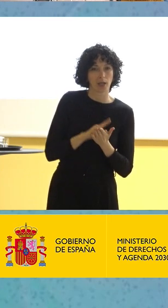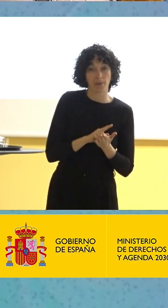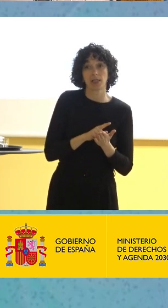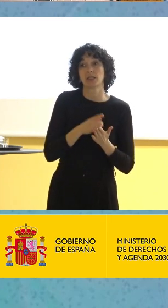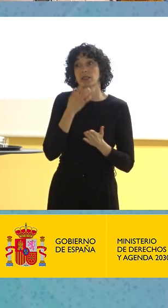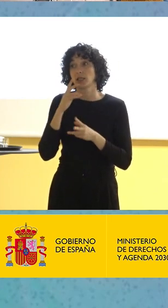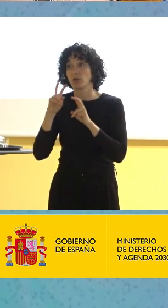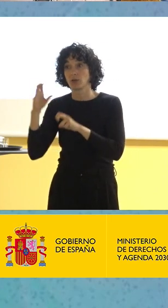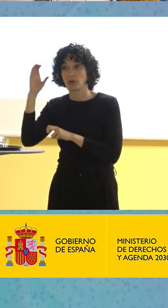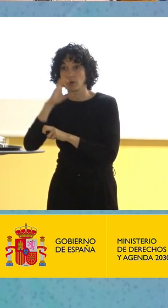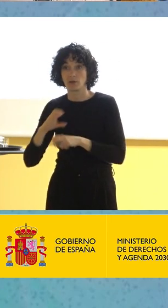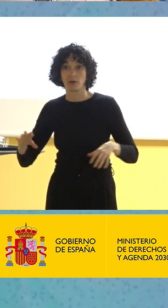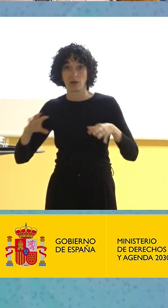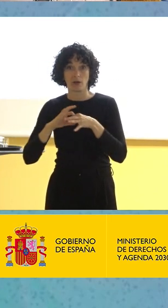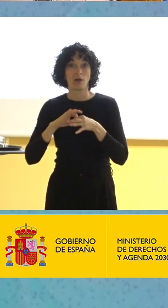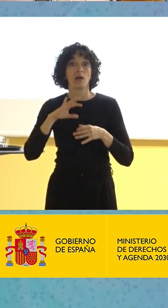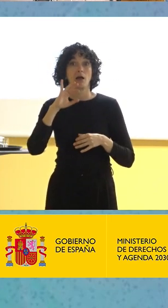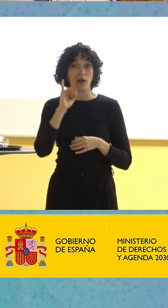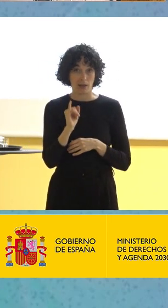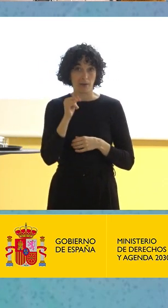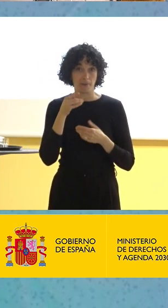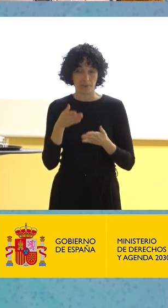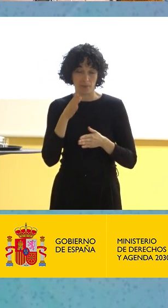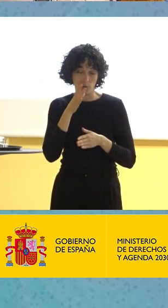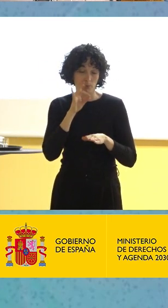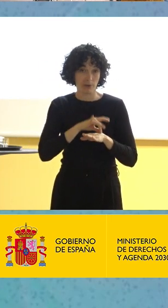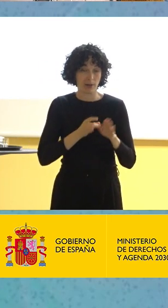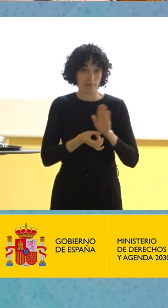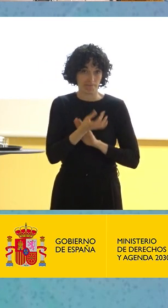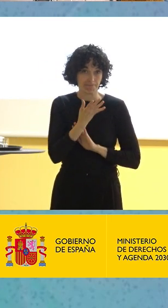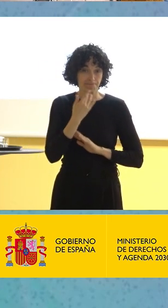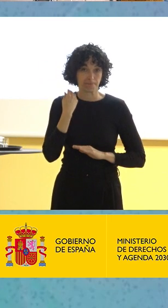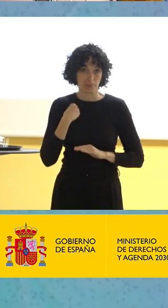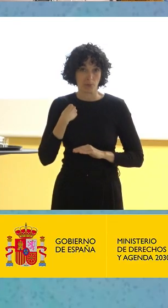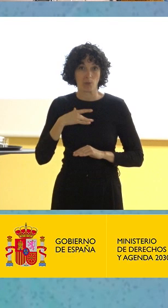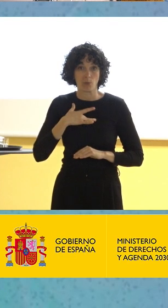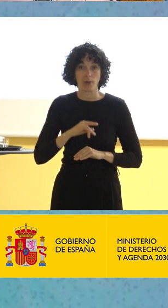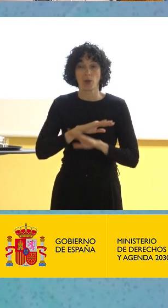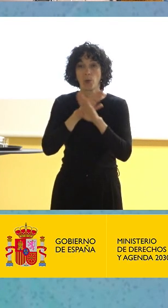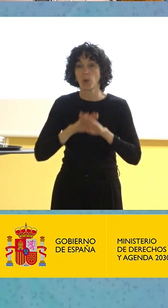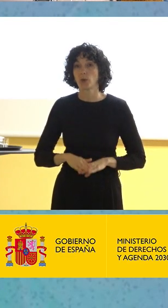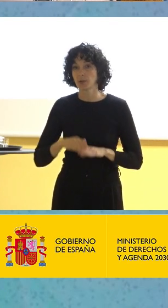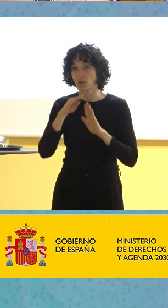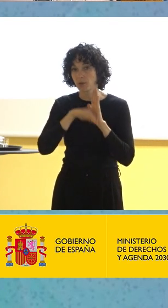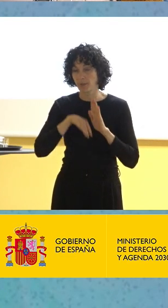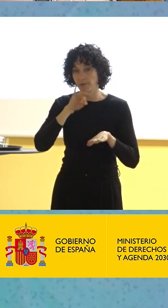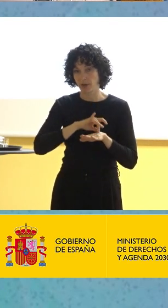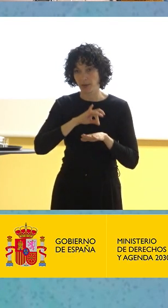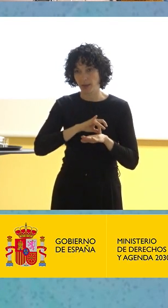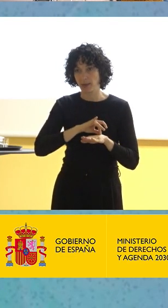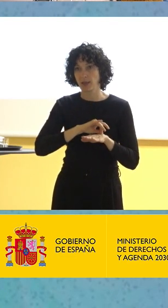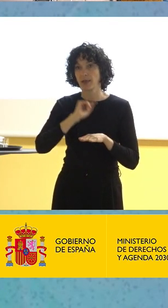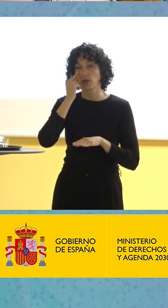innovaciones científicas en relación a las causantes de las enfermedades raras. Y por último, el programa de enfermedades